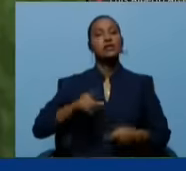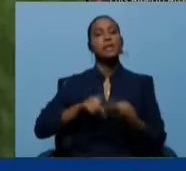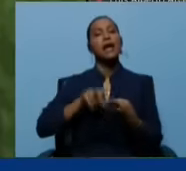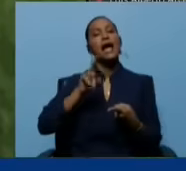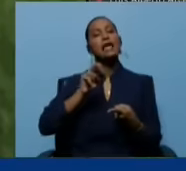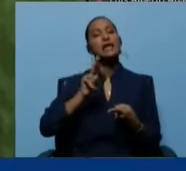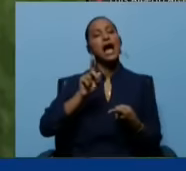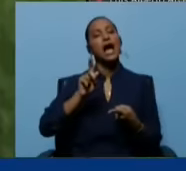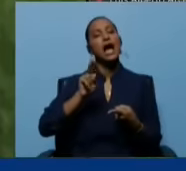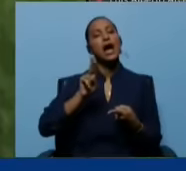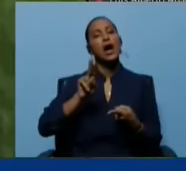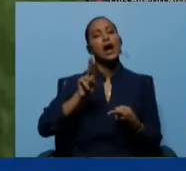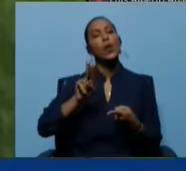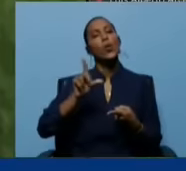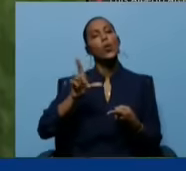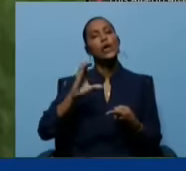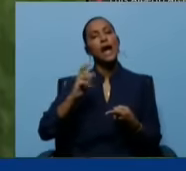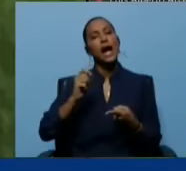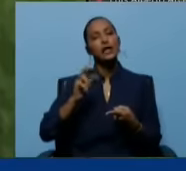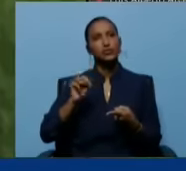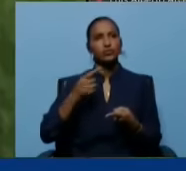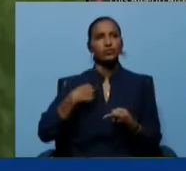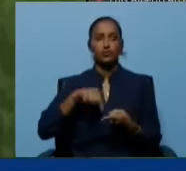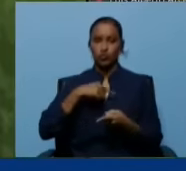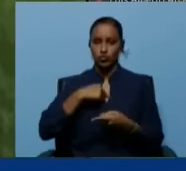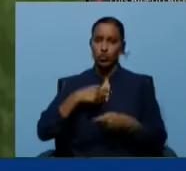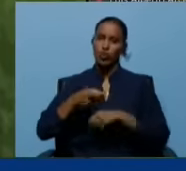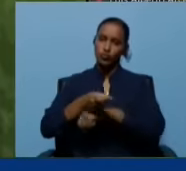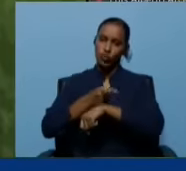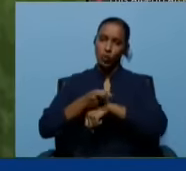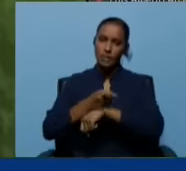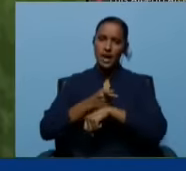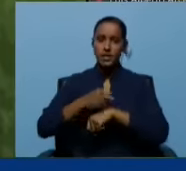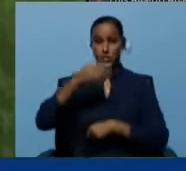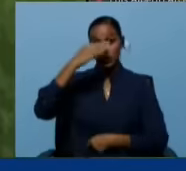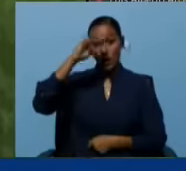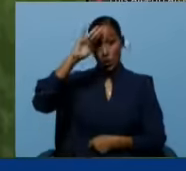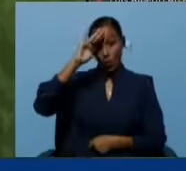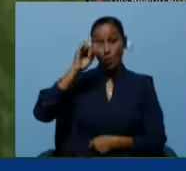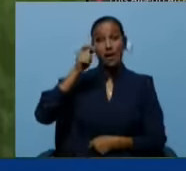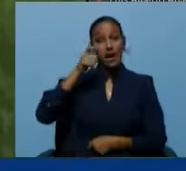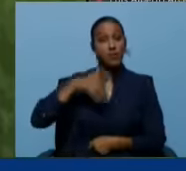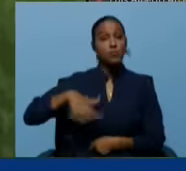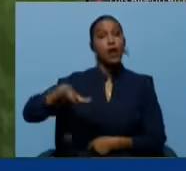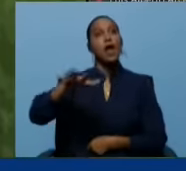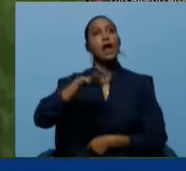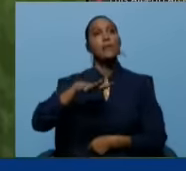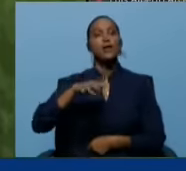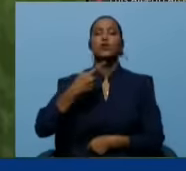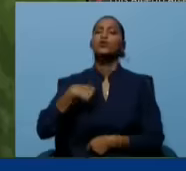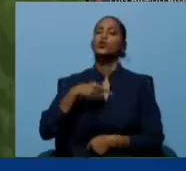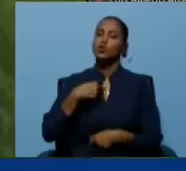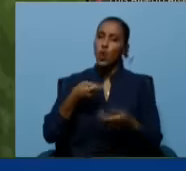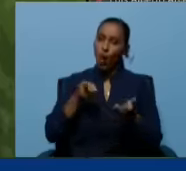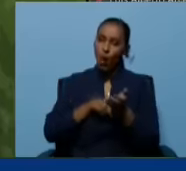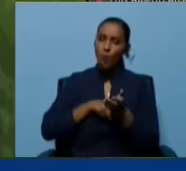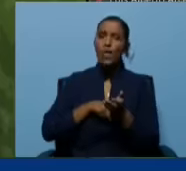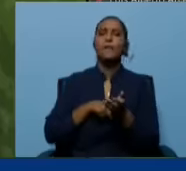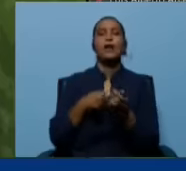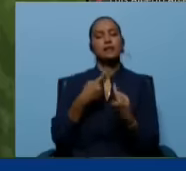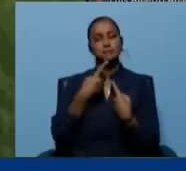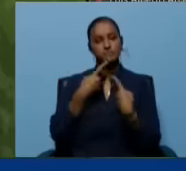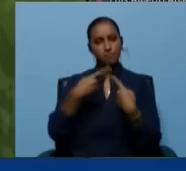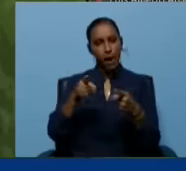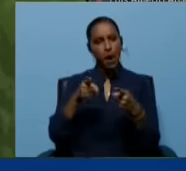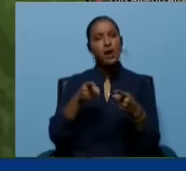Cubana, del partido, gobierno y del pueblo de Cuba, reiteramos las felicitaciones ya